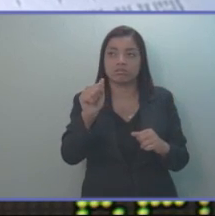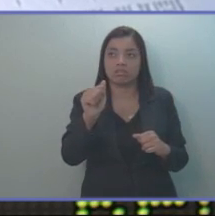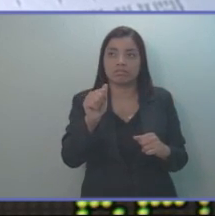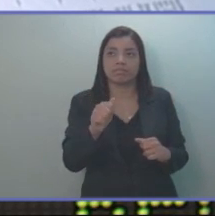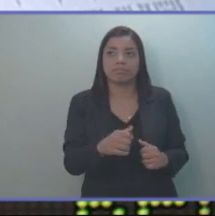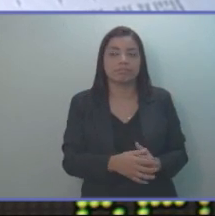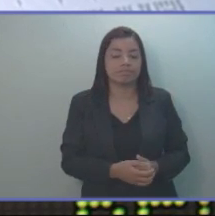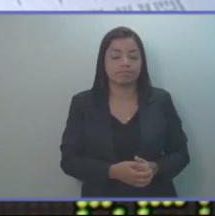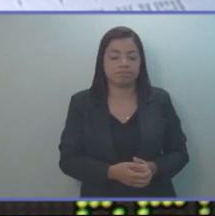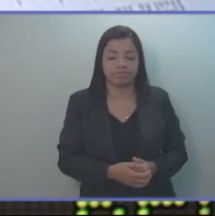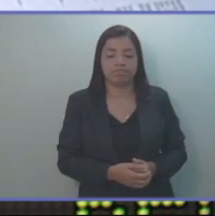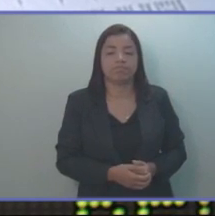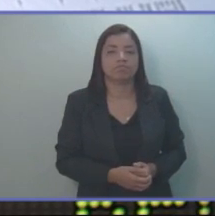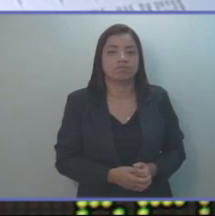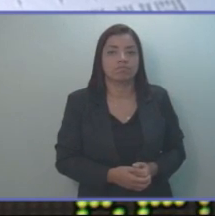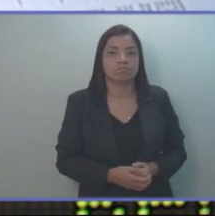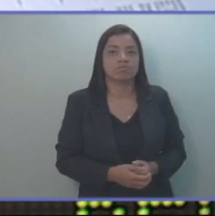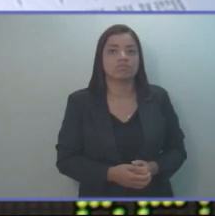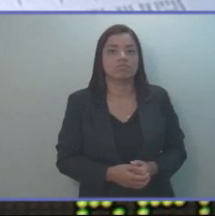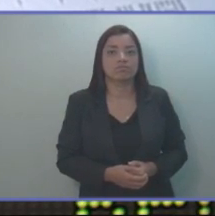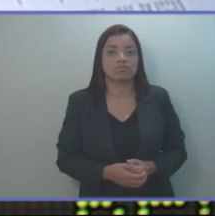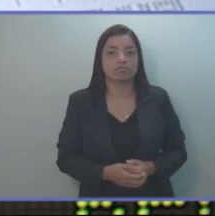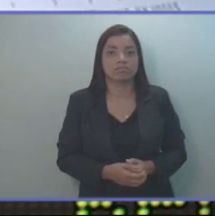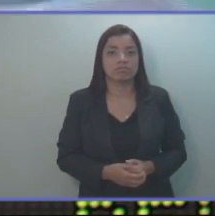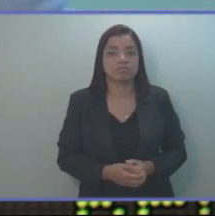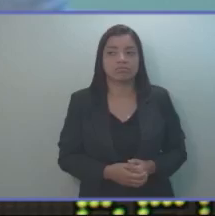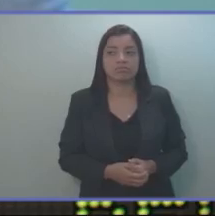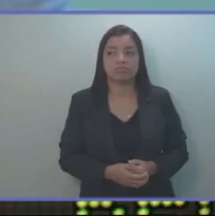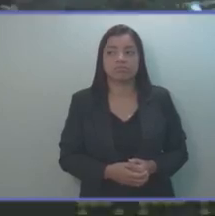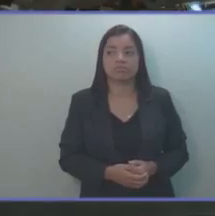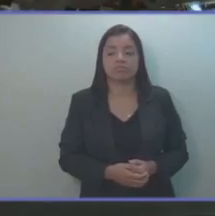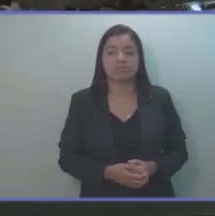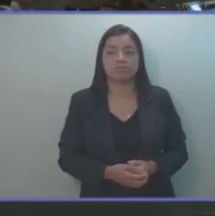Okay. Le vamos a solicitar la...